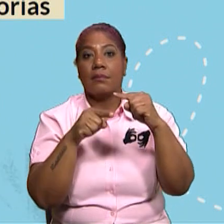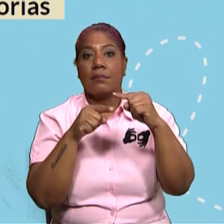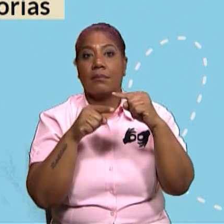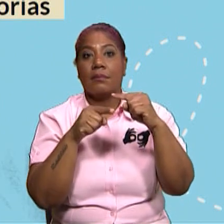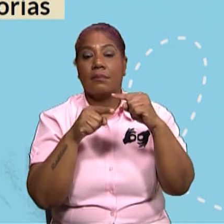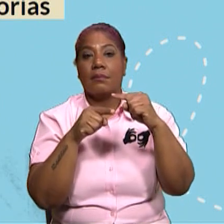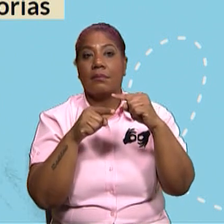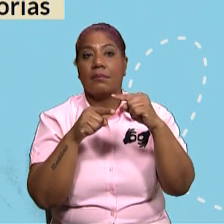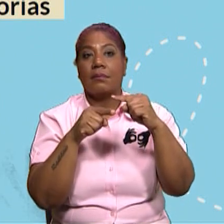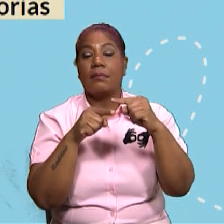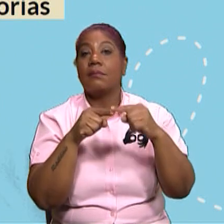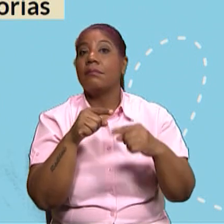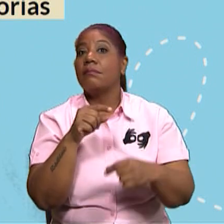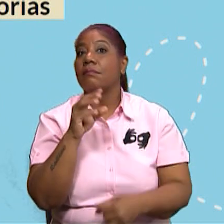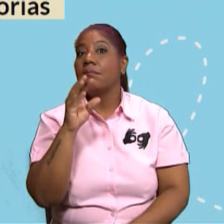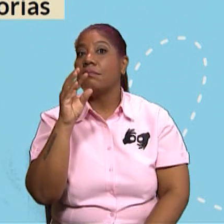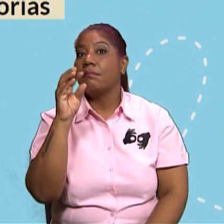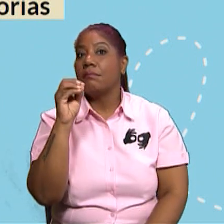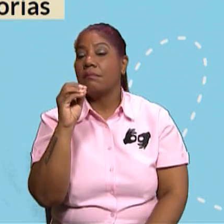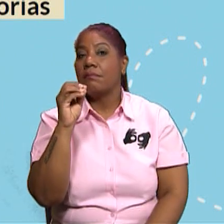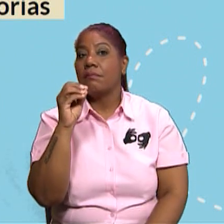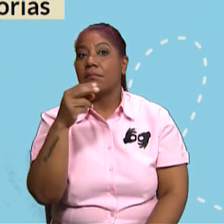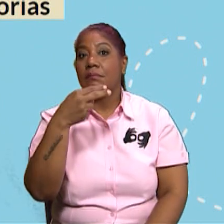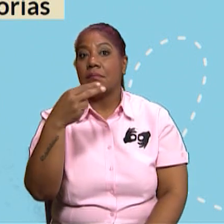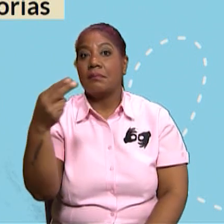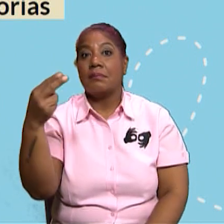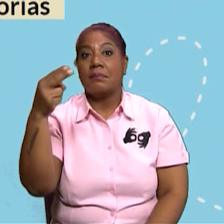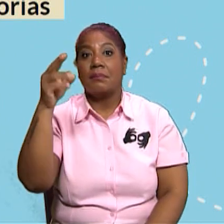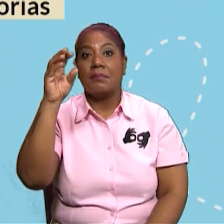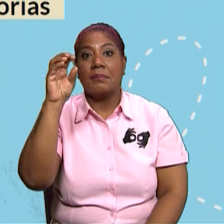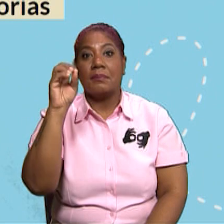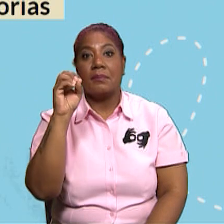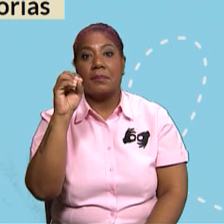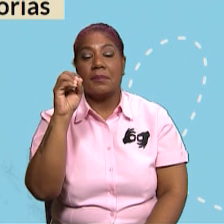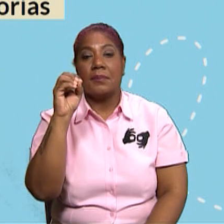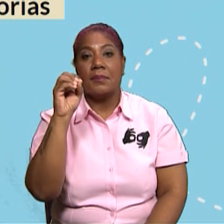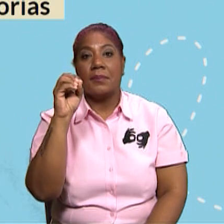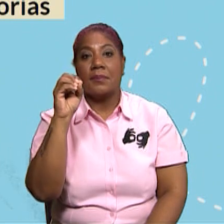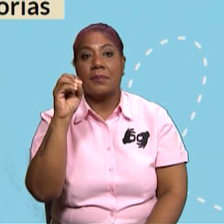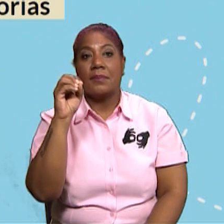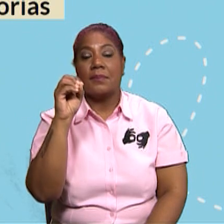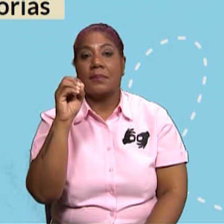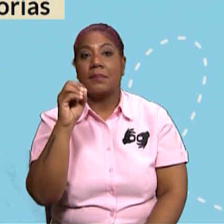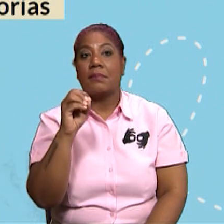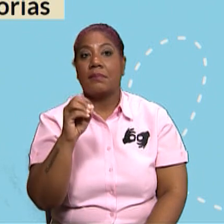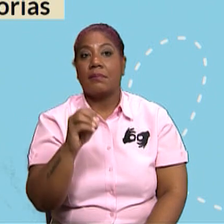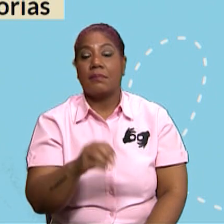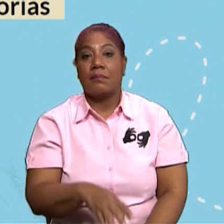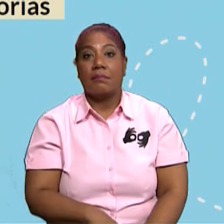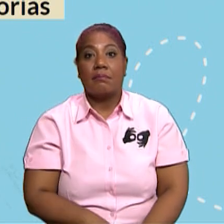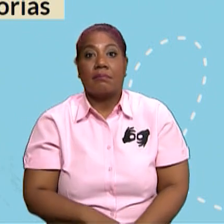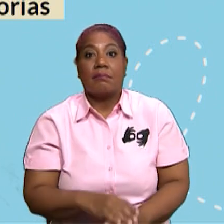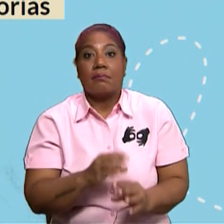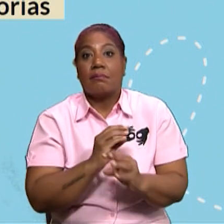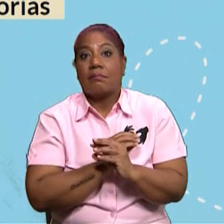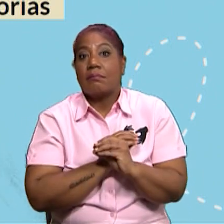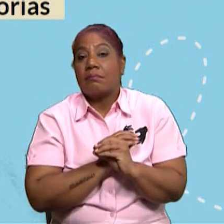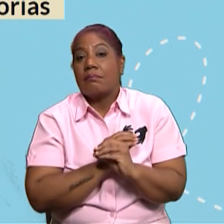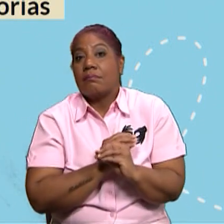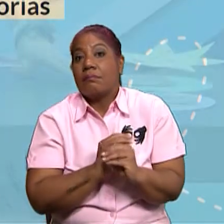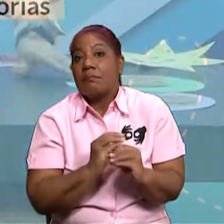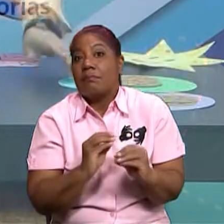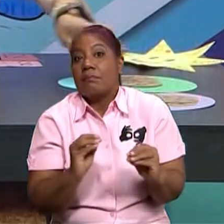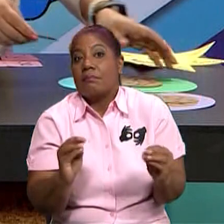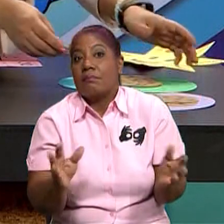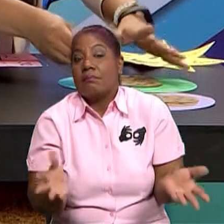número diferente de 0. La respuesta es 0. Por ejemplo, si yo no tengo